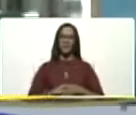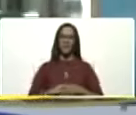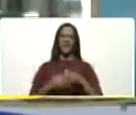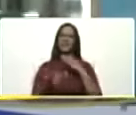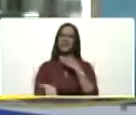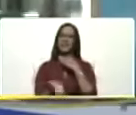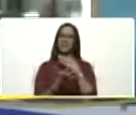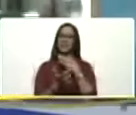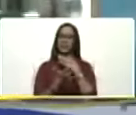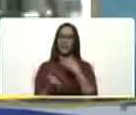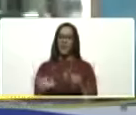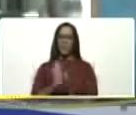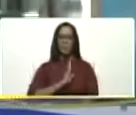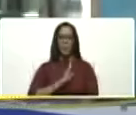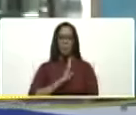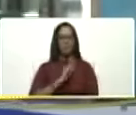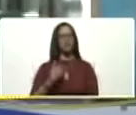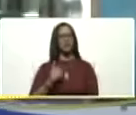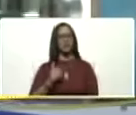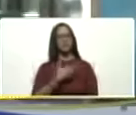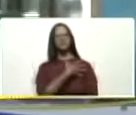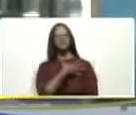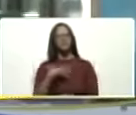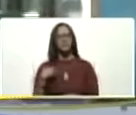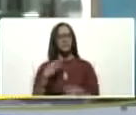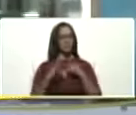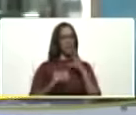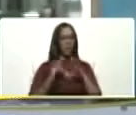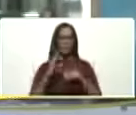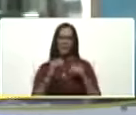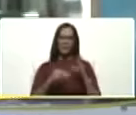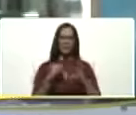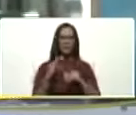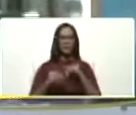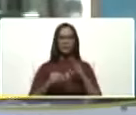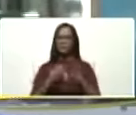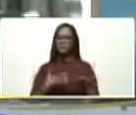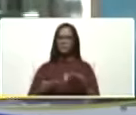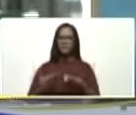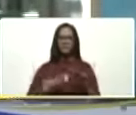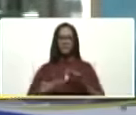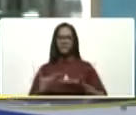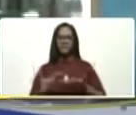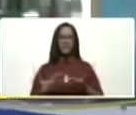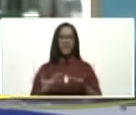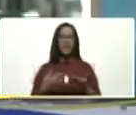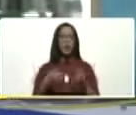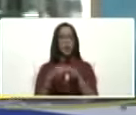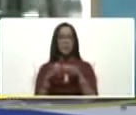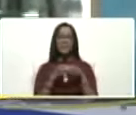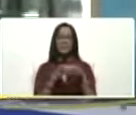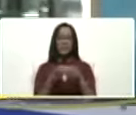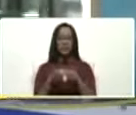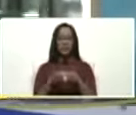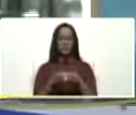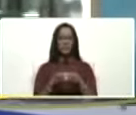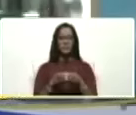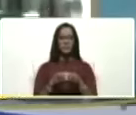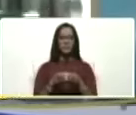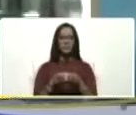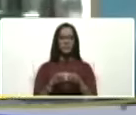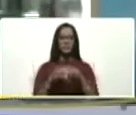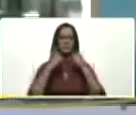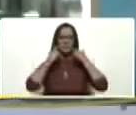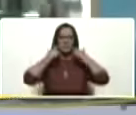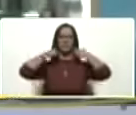tecnología propia. Yo quisiera conversadito que los compañeros